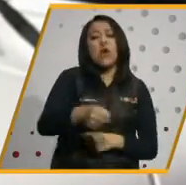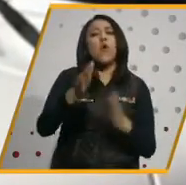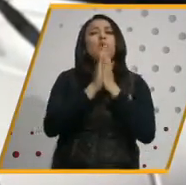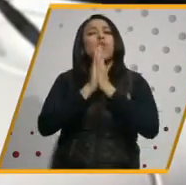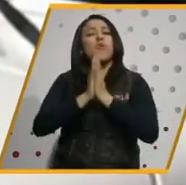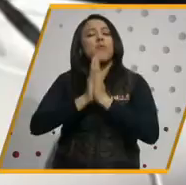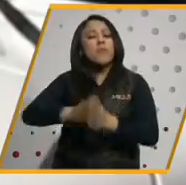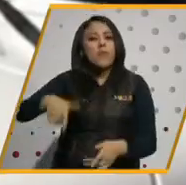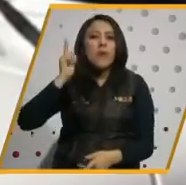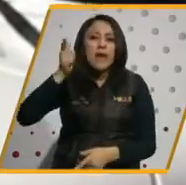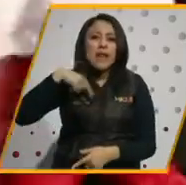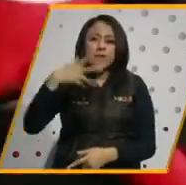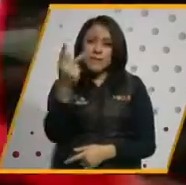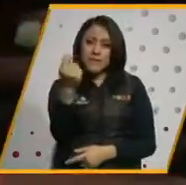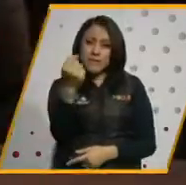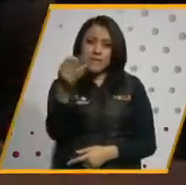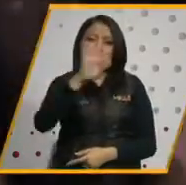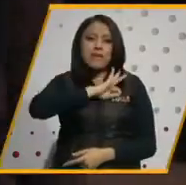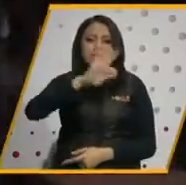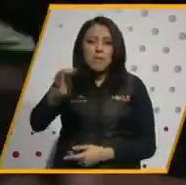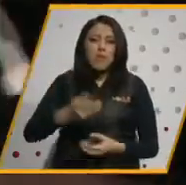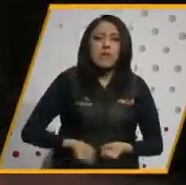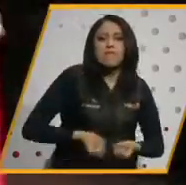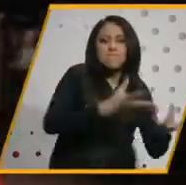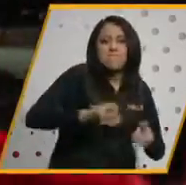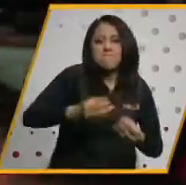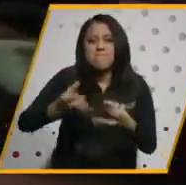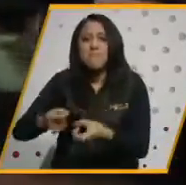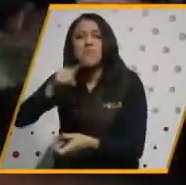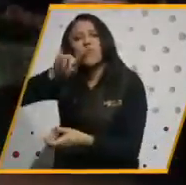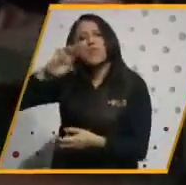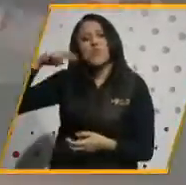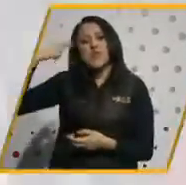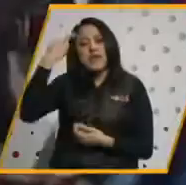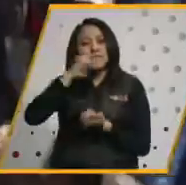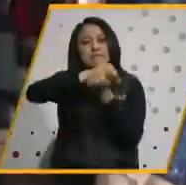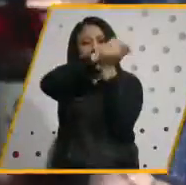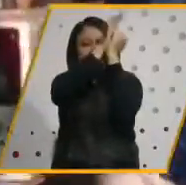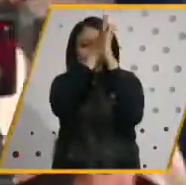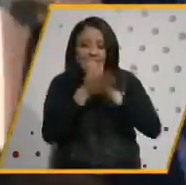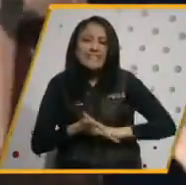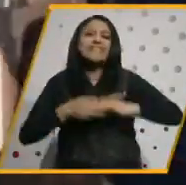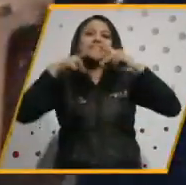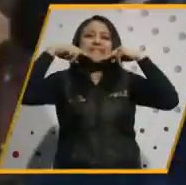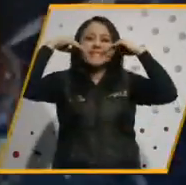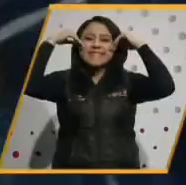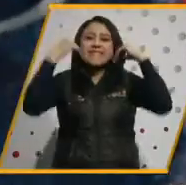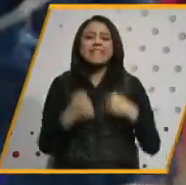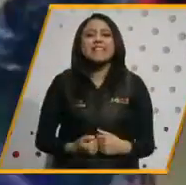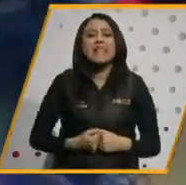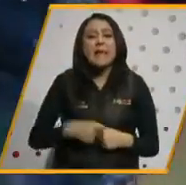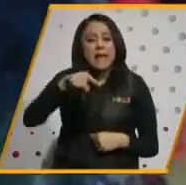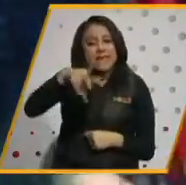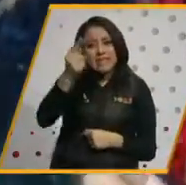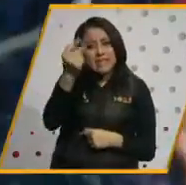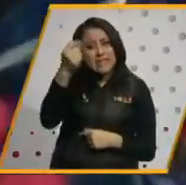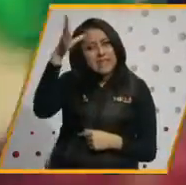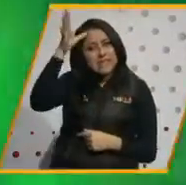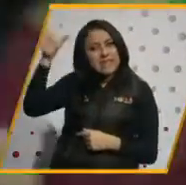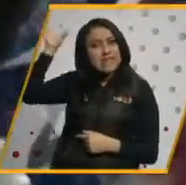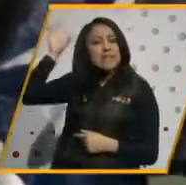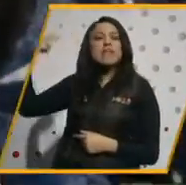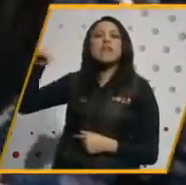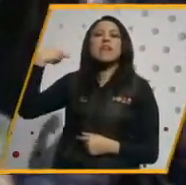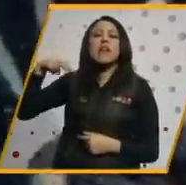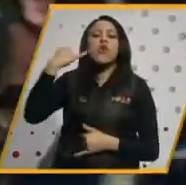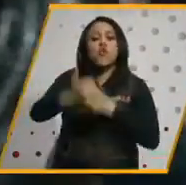sus juguetes a TV Azteca. Recuerda que todos podemos convertirnos en un rey mago y hacer feliz la vida de un pequeño, acudiendo a las instalaciones de Azteca Veracruz